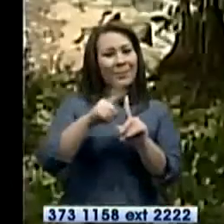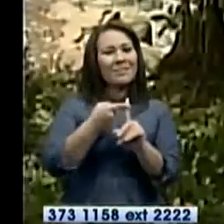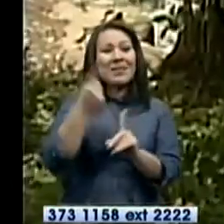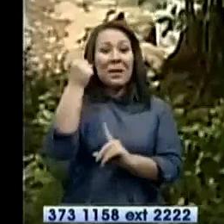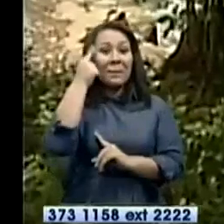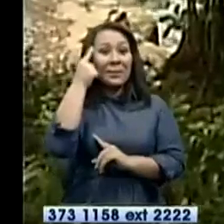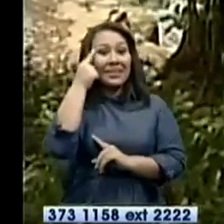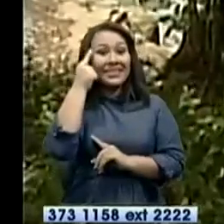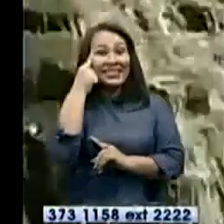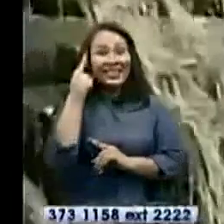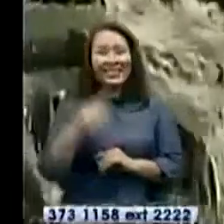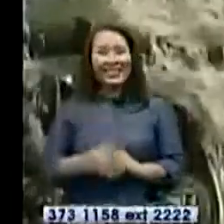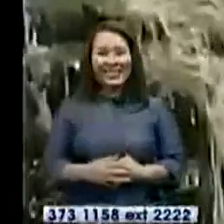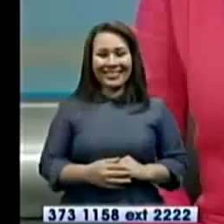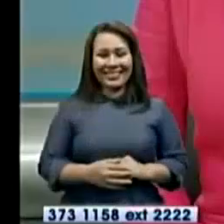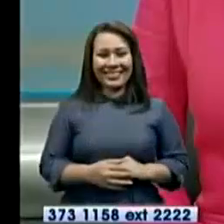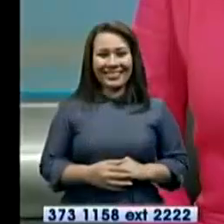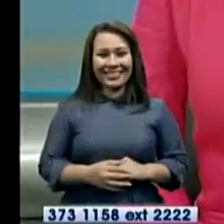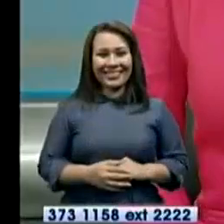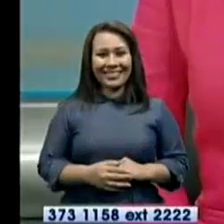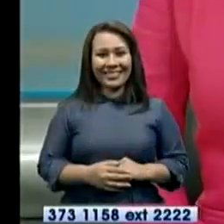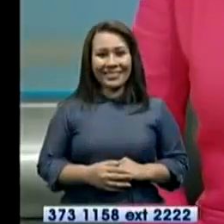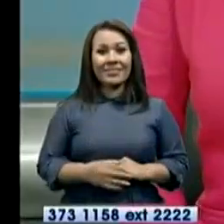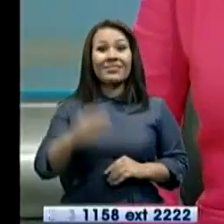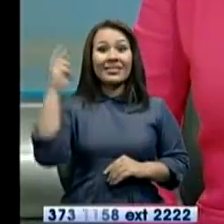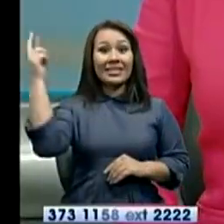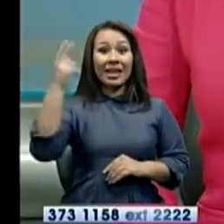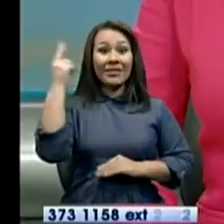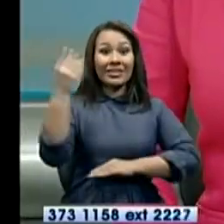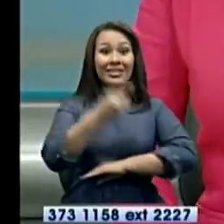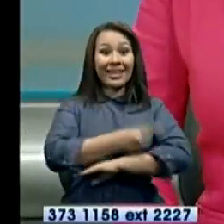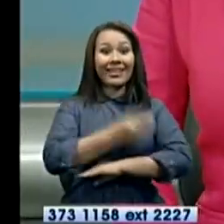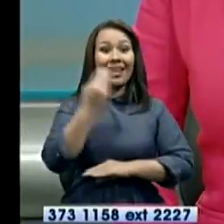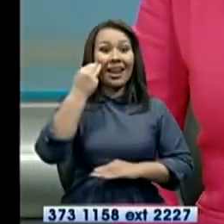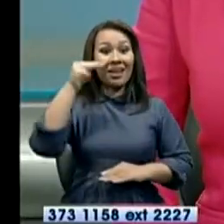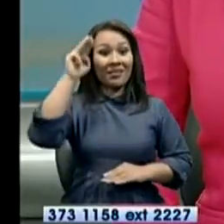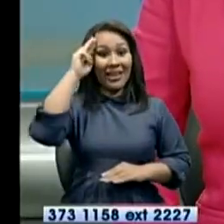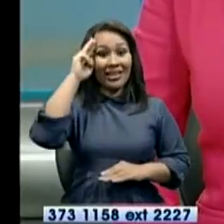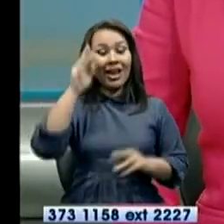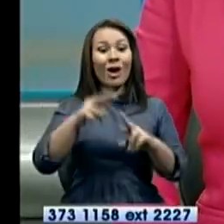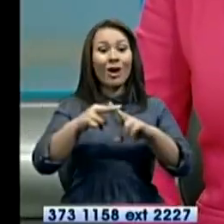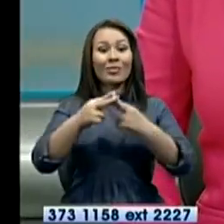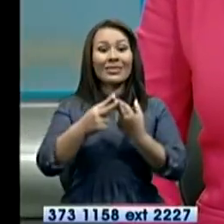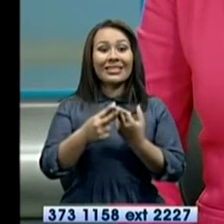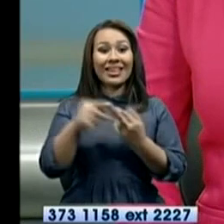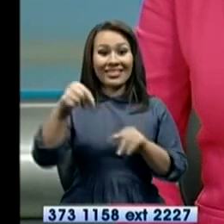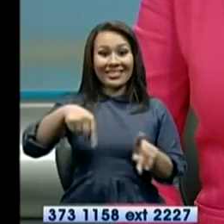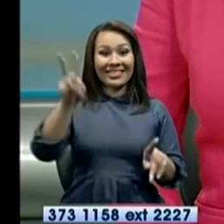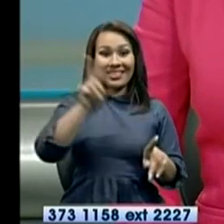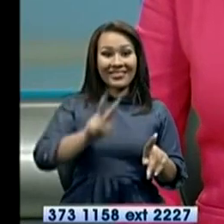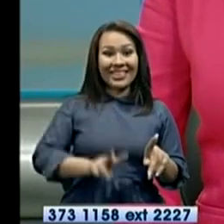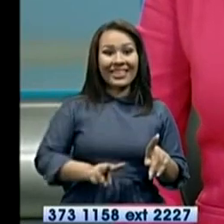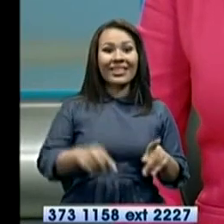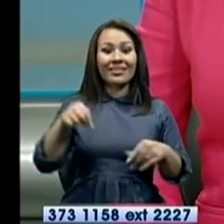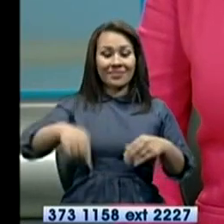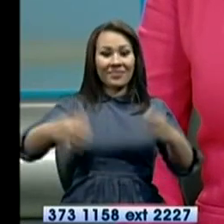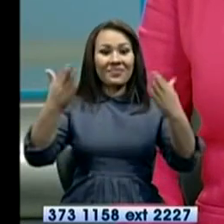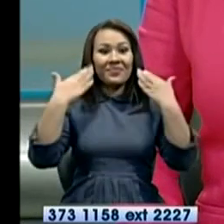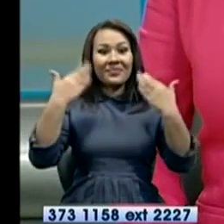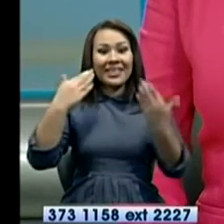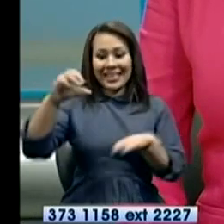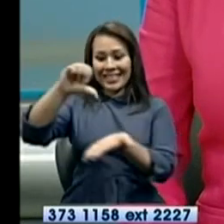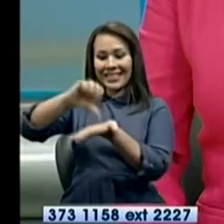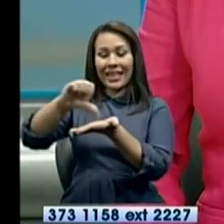Informó Héctor Romero. Las celebraciones por el Día de la Madre empezaron desde este viernes. En Guayaquil, en el